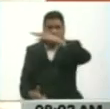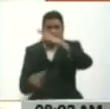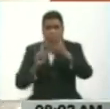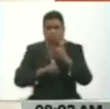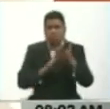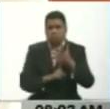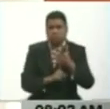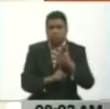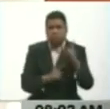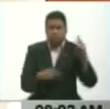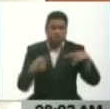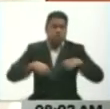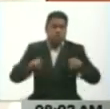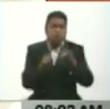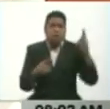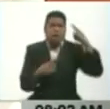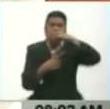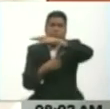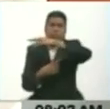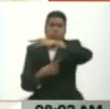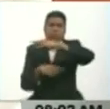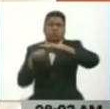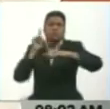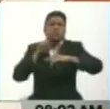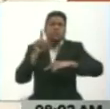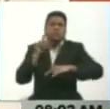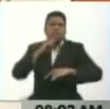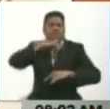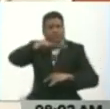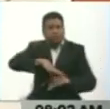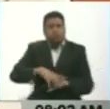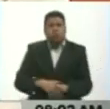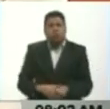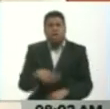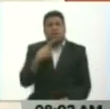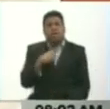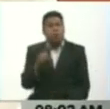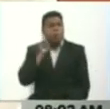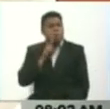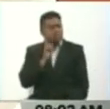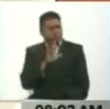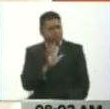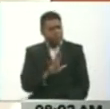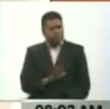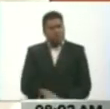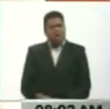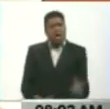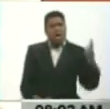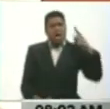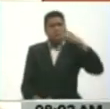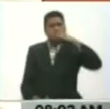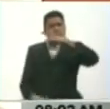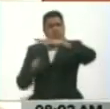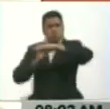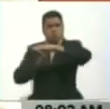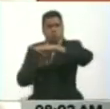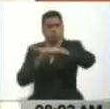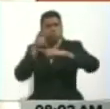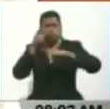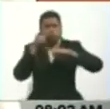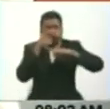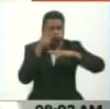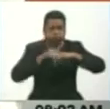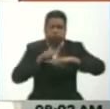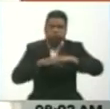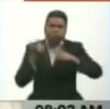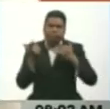que desmintió ahora la presidencia de Estados Unidos. Ese avión que pasó allí forma parte de lo que